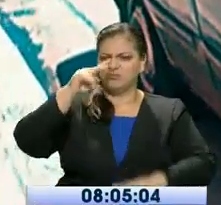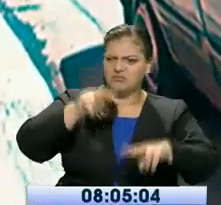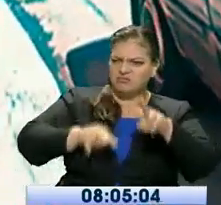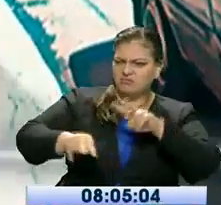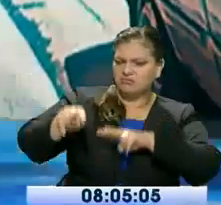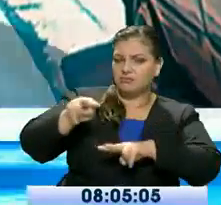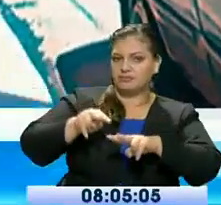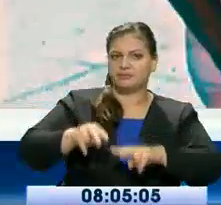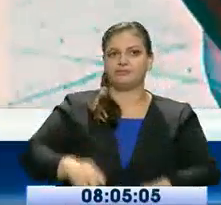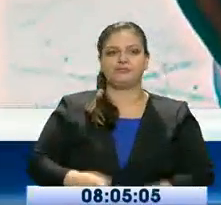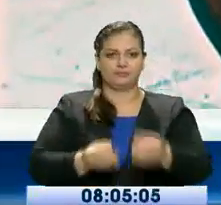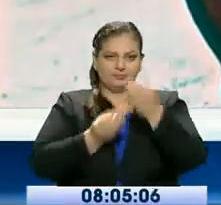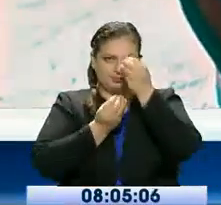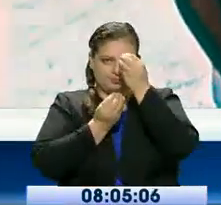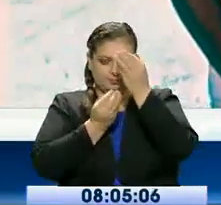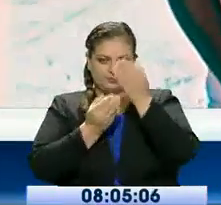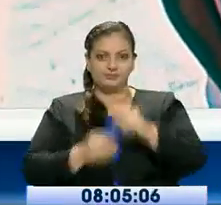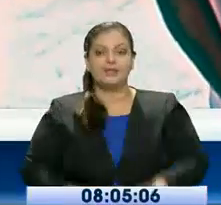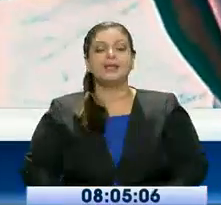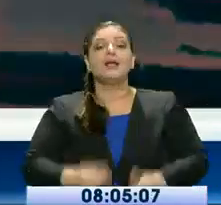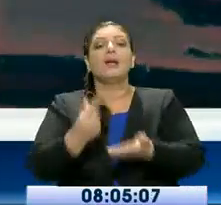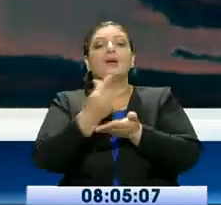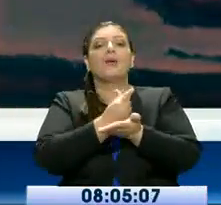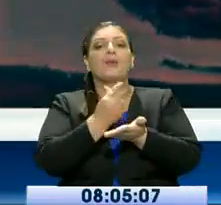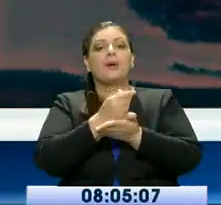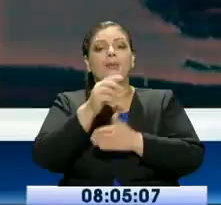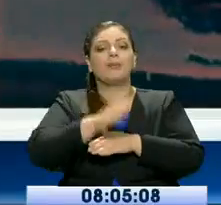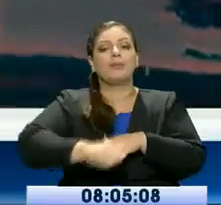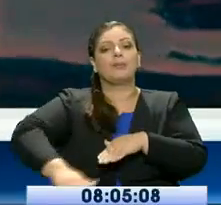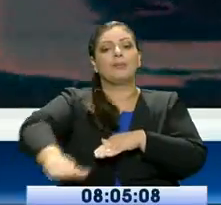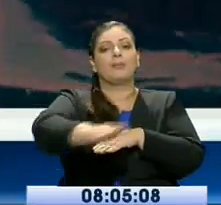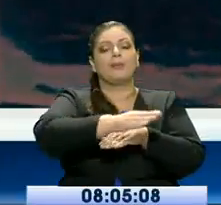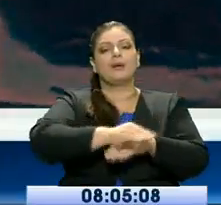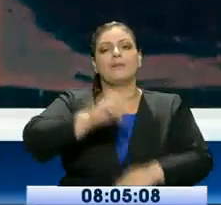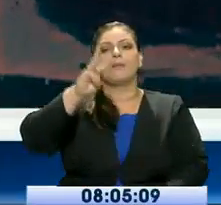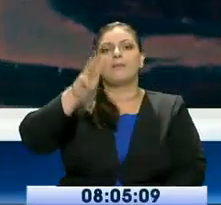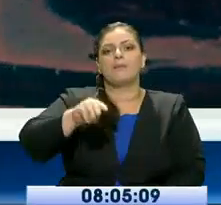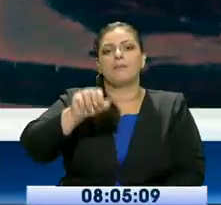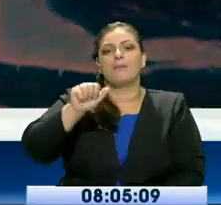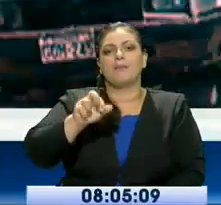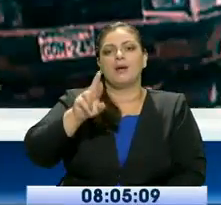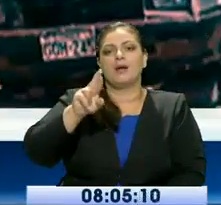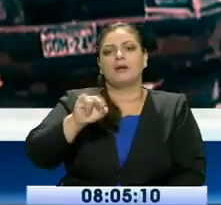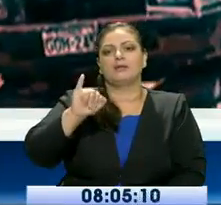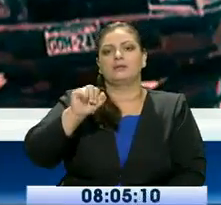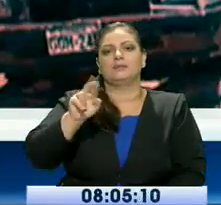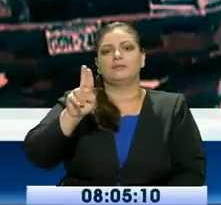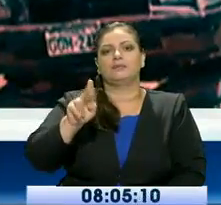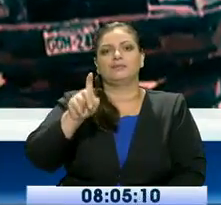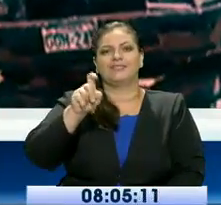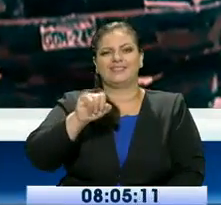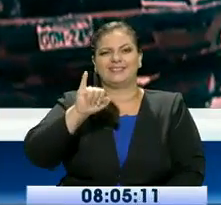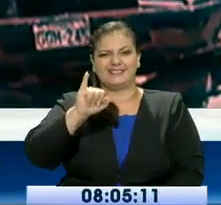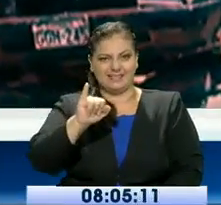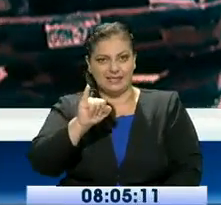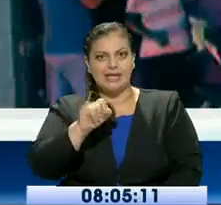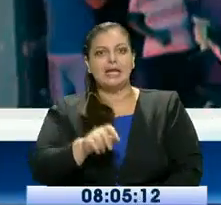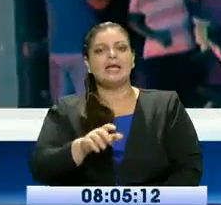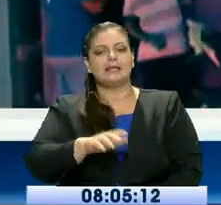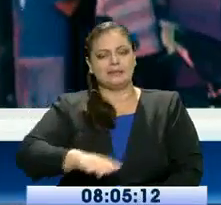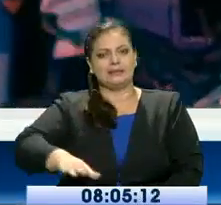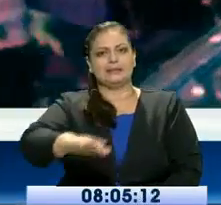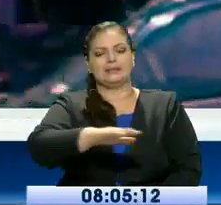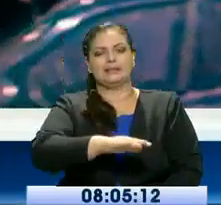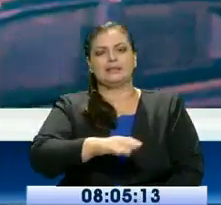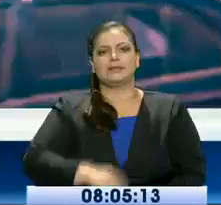Estacionaba su automóvil fuera de su vivienda, pero no vio la motocicleta que estaba cerca de su domicilio, la que estaba encargada por uno de sus vecinos,